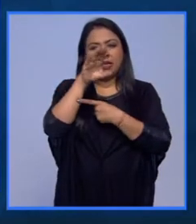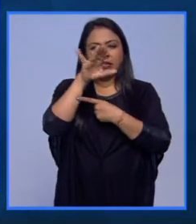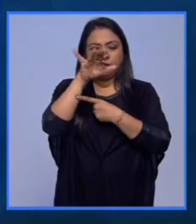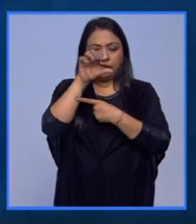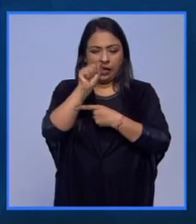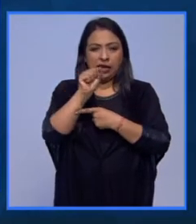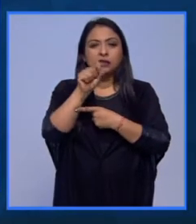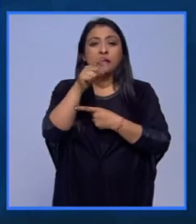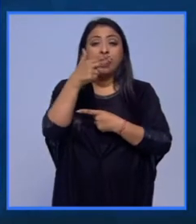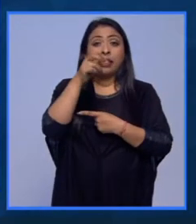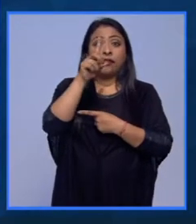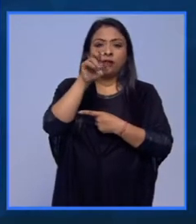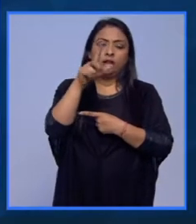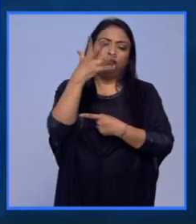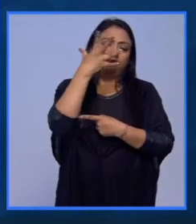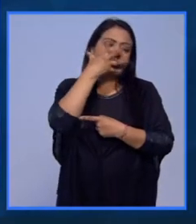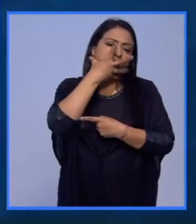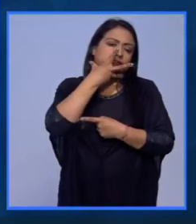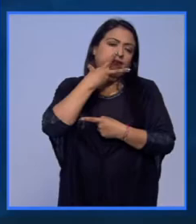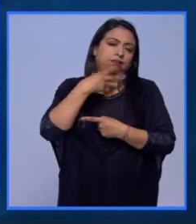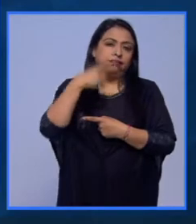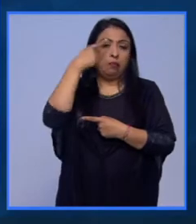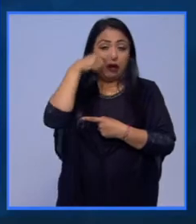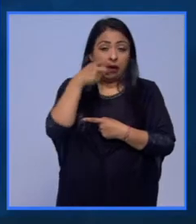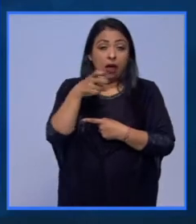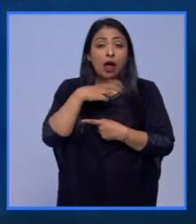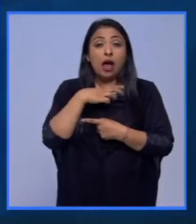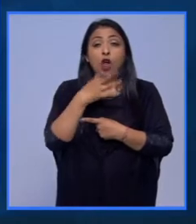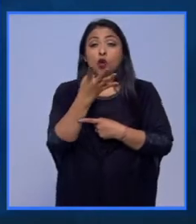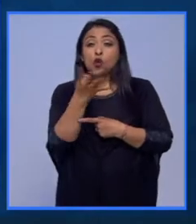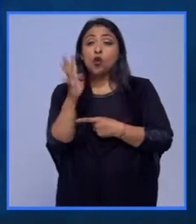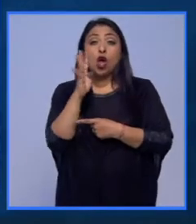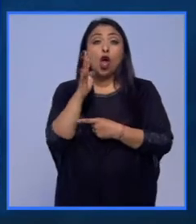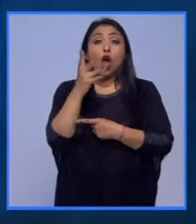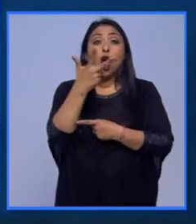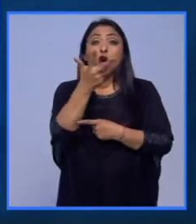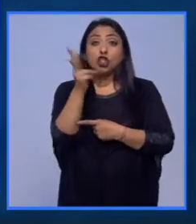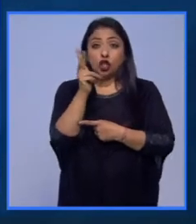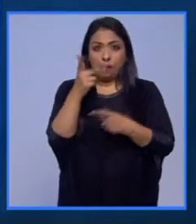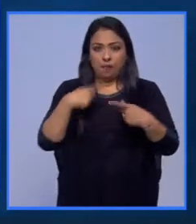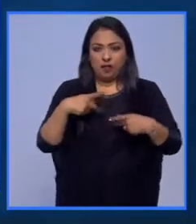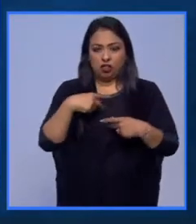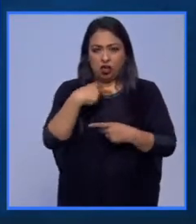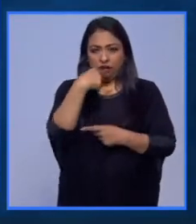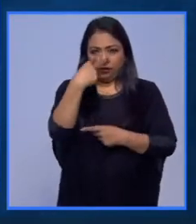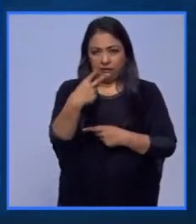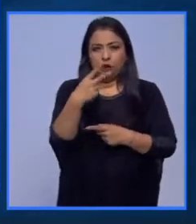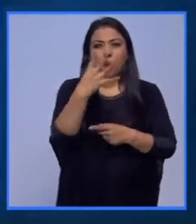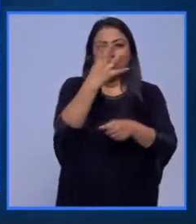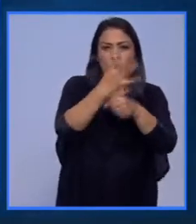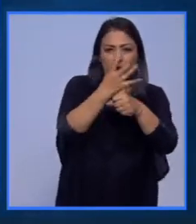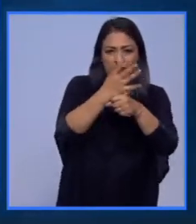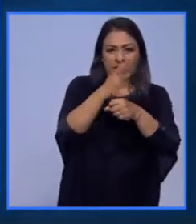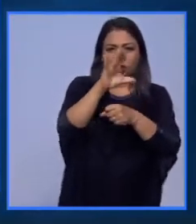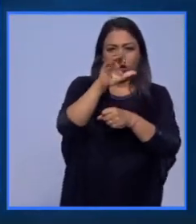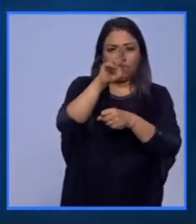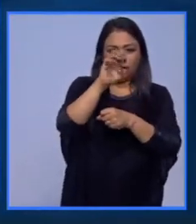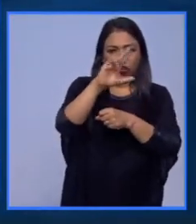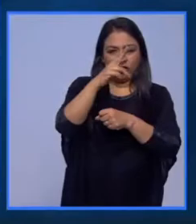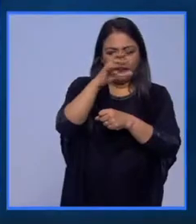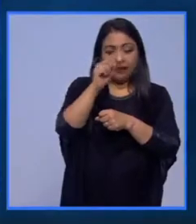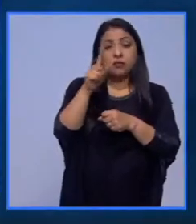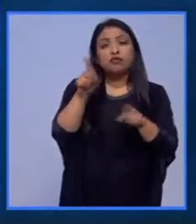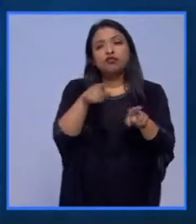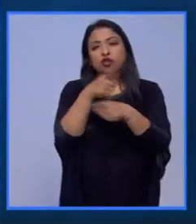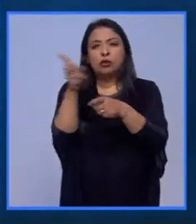Händel, que es muy bello. Entonces, para eso tenemos un octeto vocal con el cuarteto Carlos Chávez y